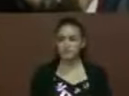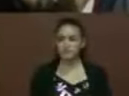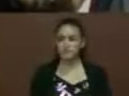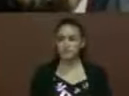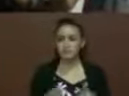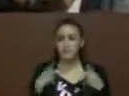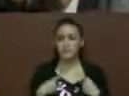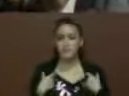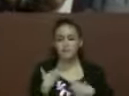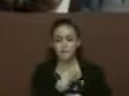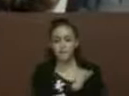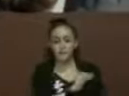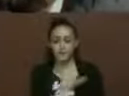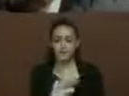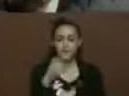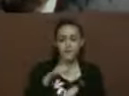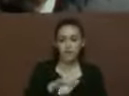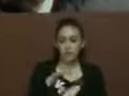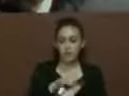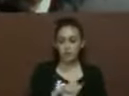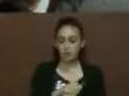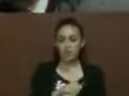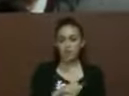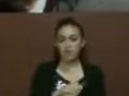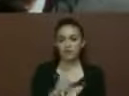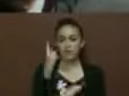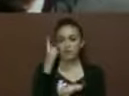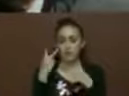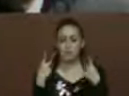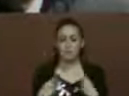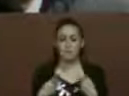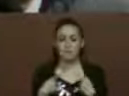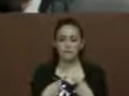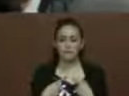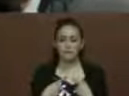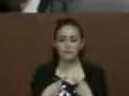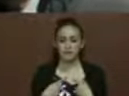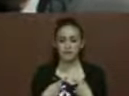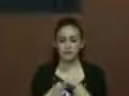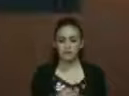los familiares o los amigos de una persona que fue